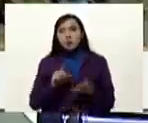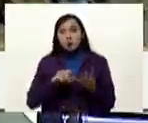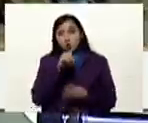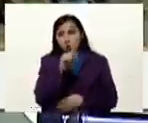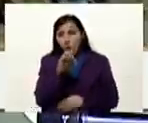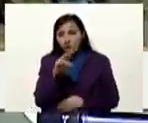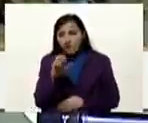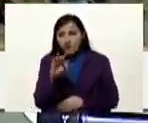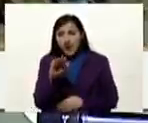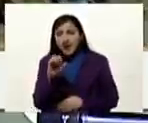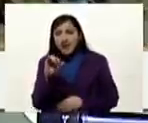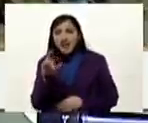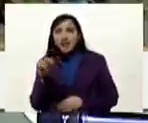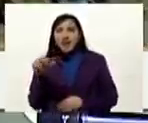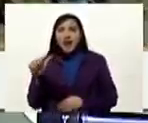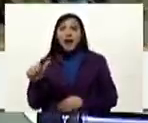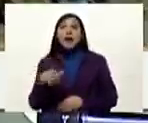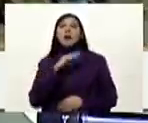tosferina,